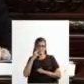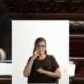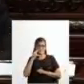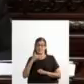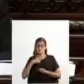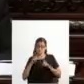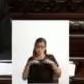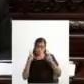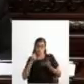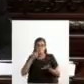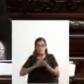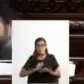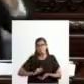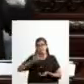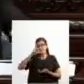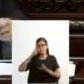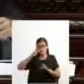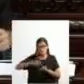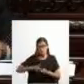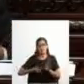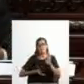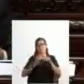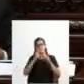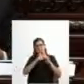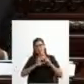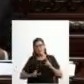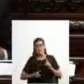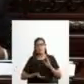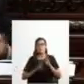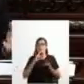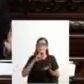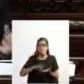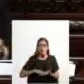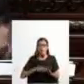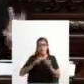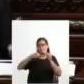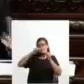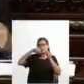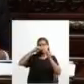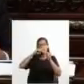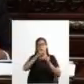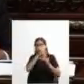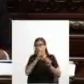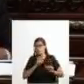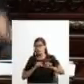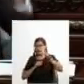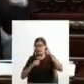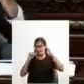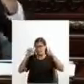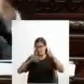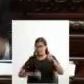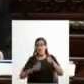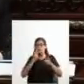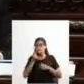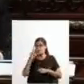Y si nosotros pagamos más caro el combustible y más caro la energía eléctrica y más impuestos, el otro nos gana. Y cuando